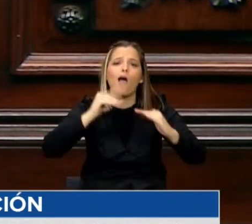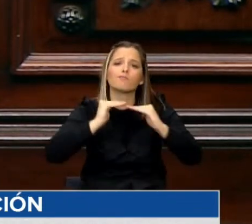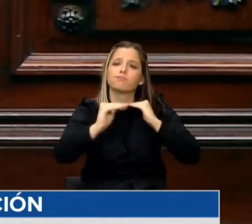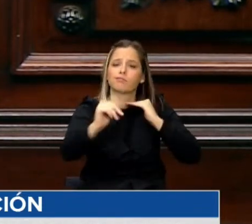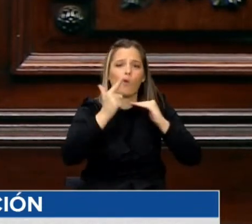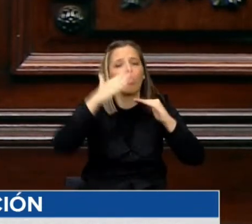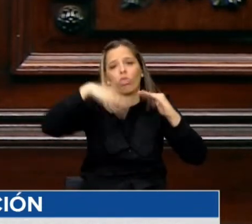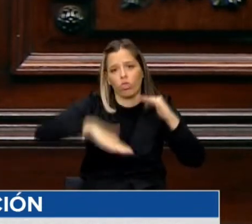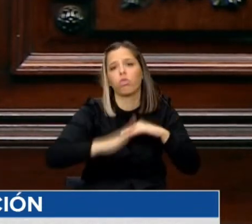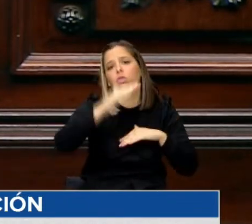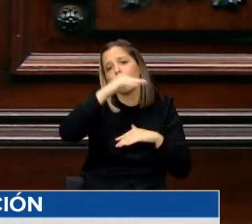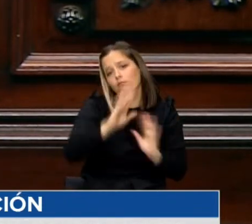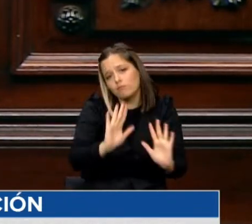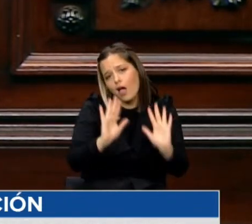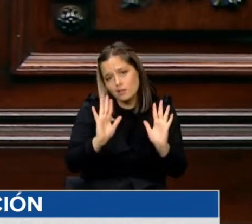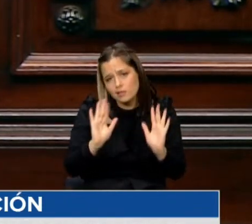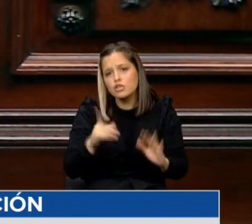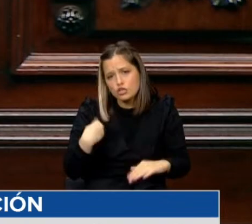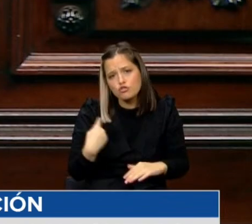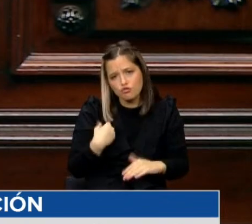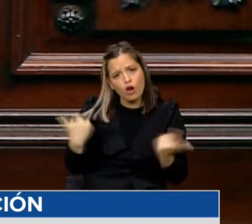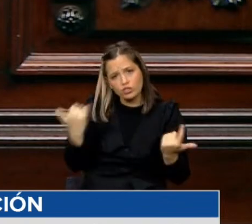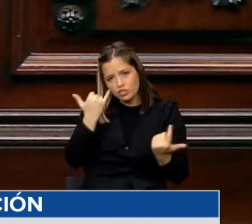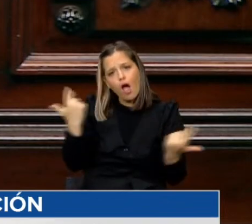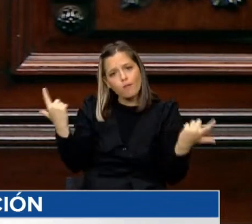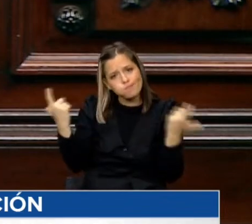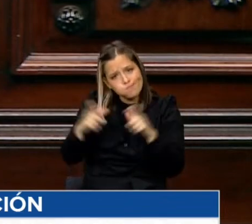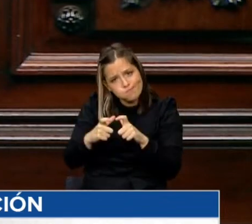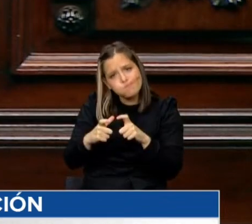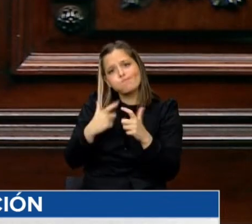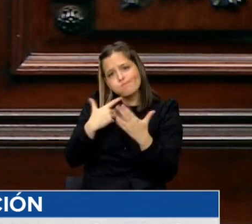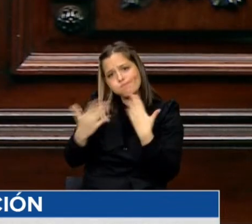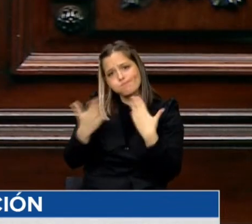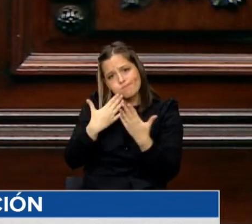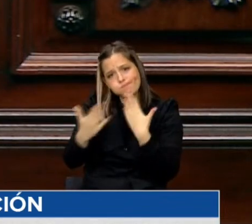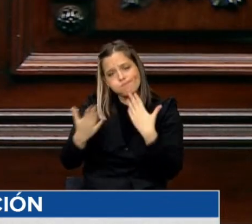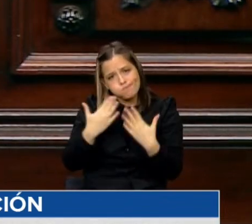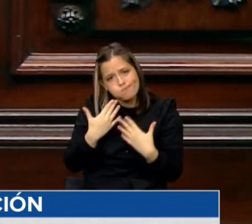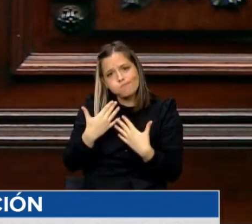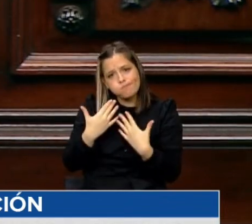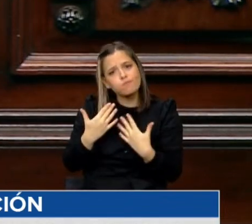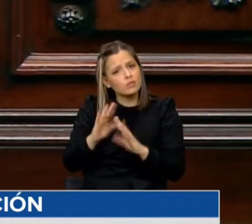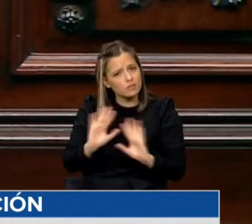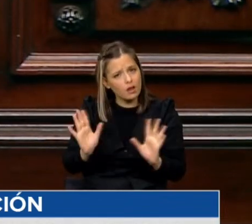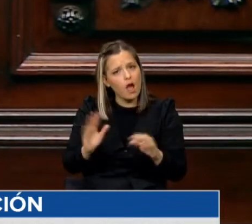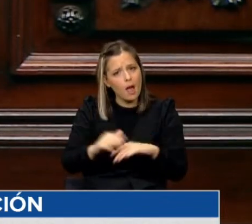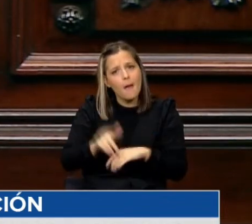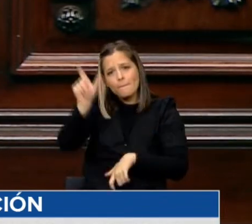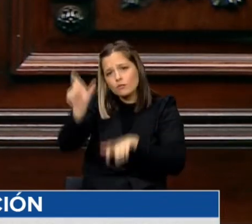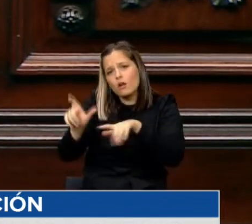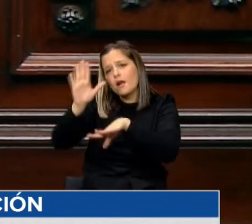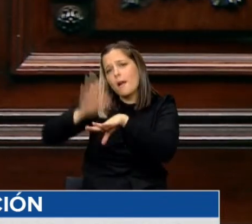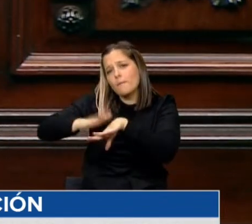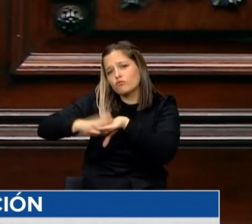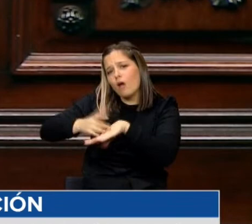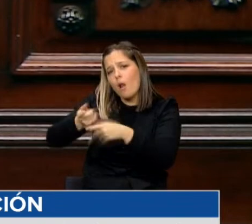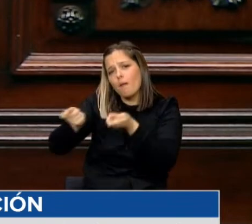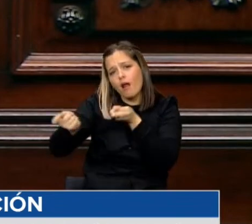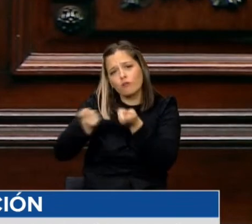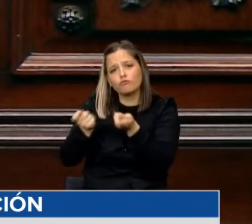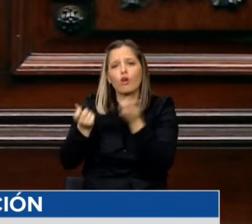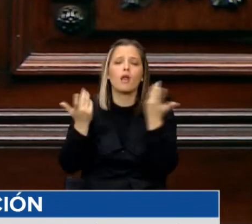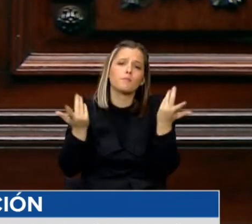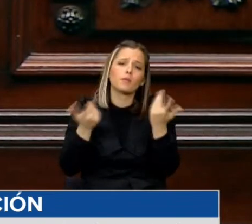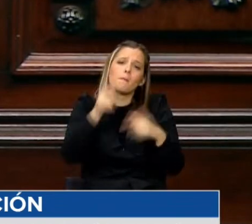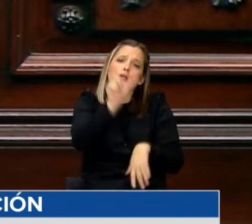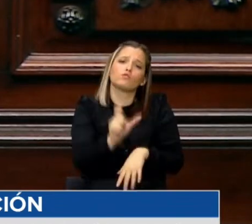quienes han tenido responsabilidades de gestión. Con quienes han tenido responsabilidades de gestión. Obviamente que esta respuesta no se la puedo dar a un vecino